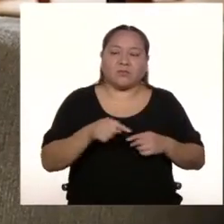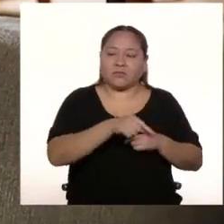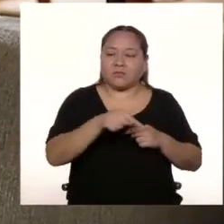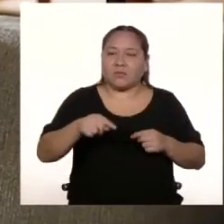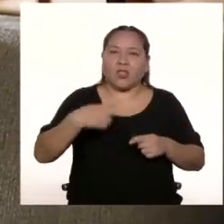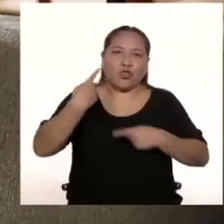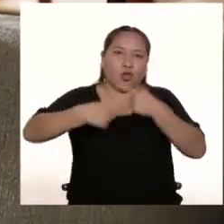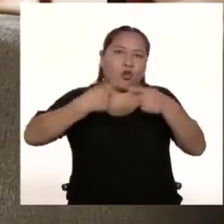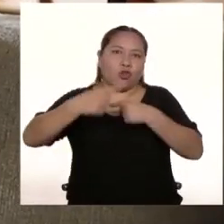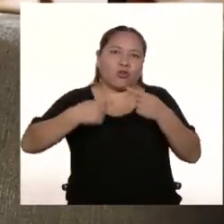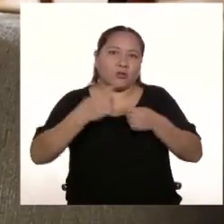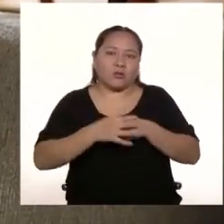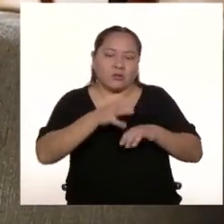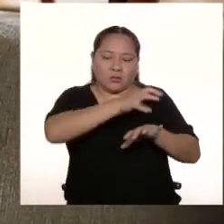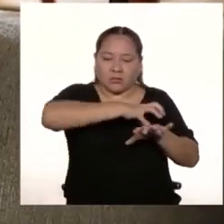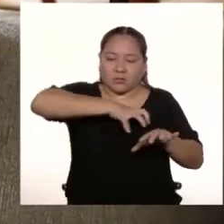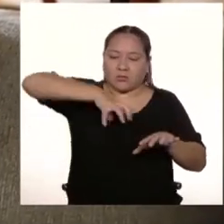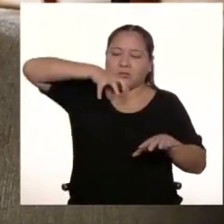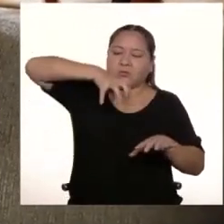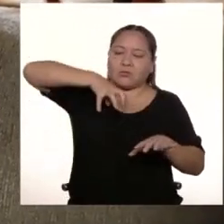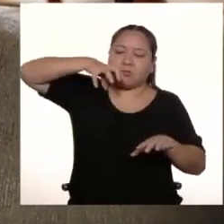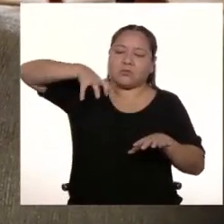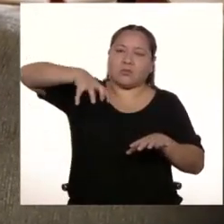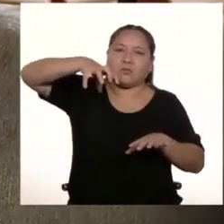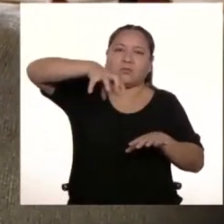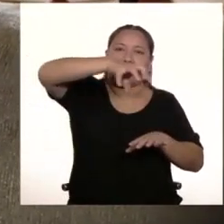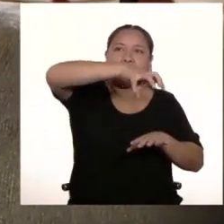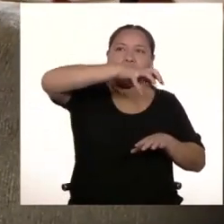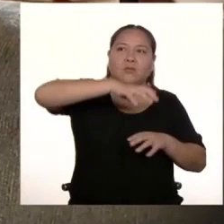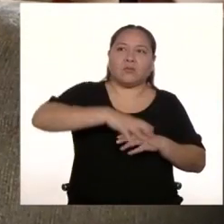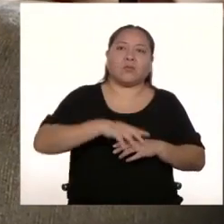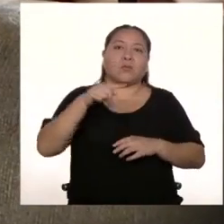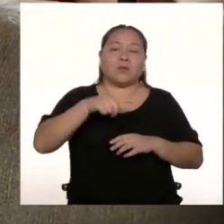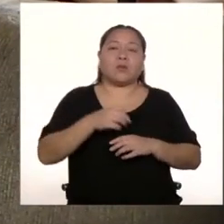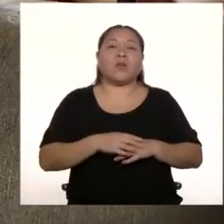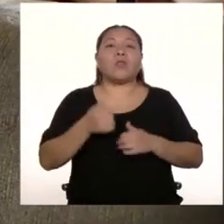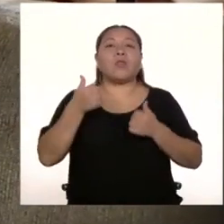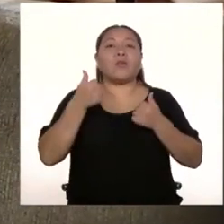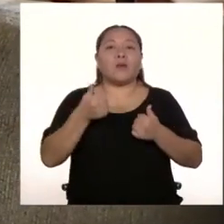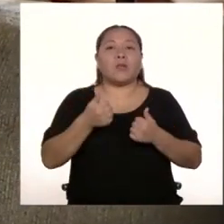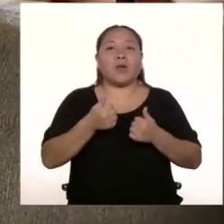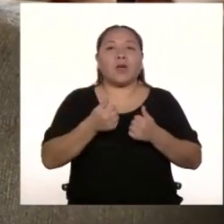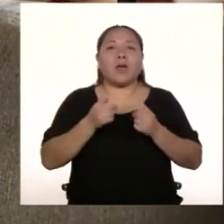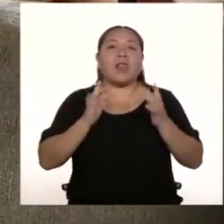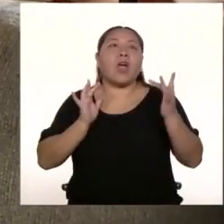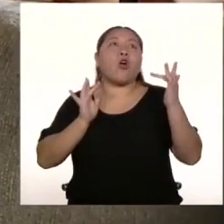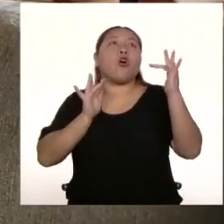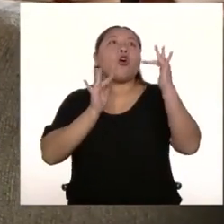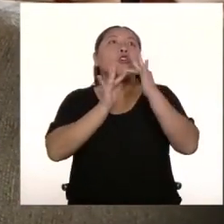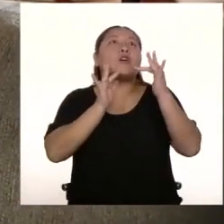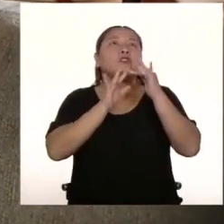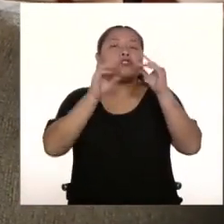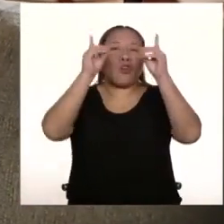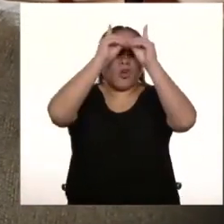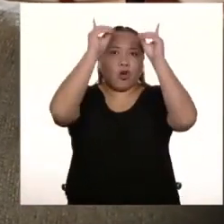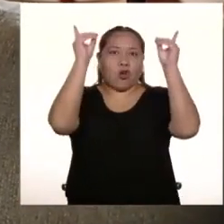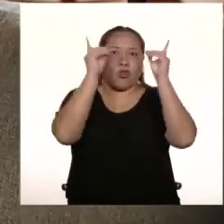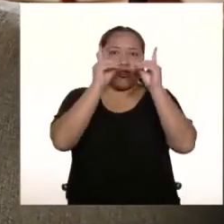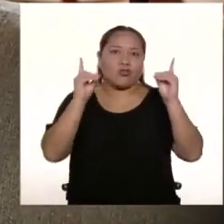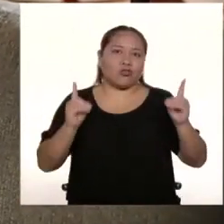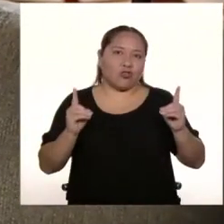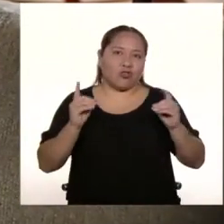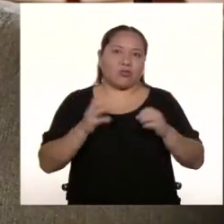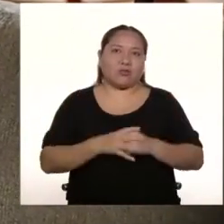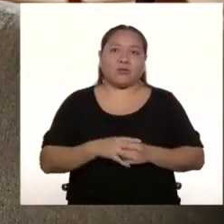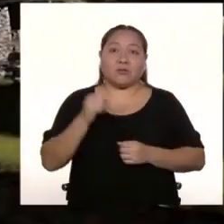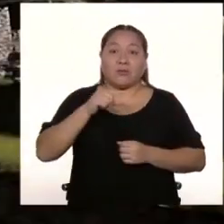residenciales, sino tienen que ver con la afirmación de carácter divino de su temporal ocupante,